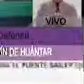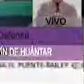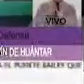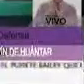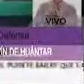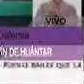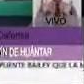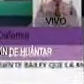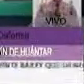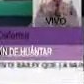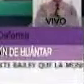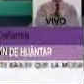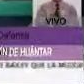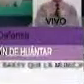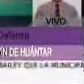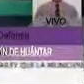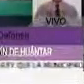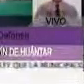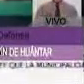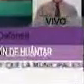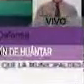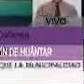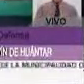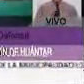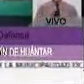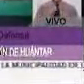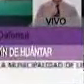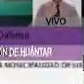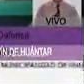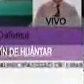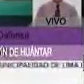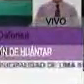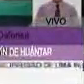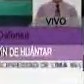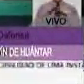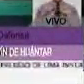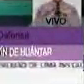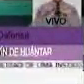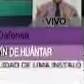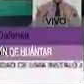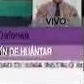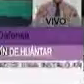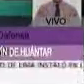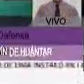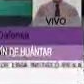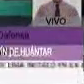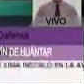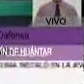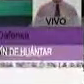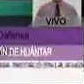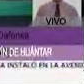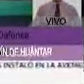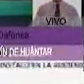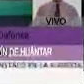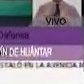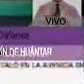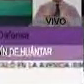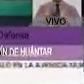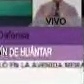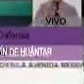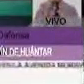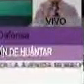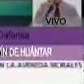esto, lo que pretenden es perjudicar la actuación en sede